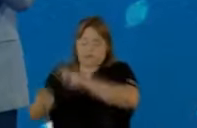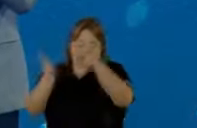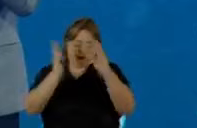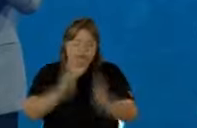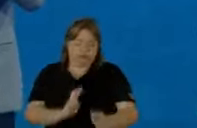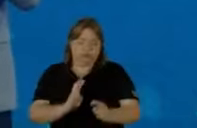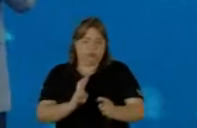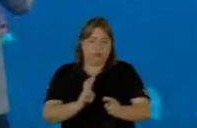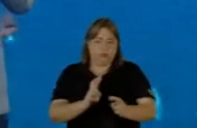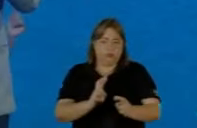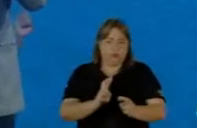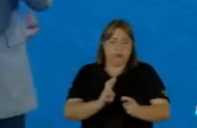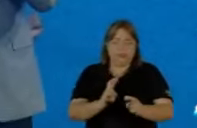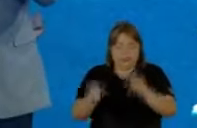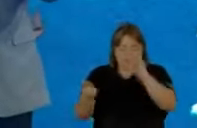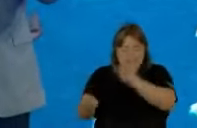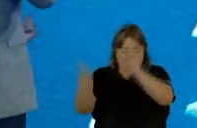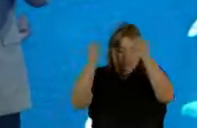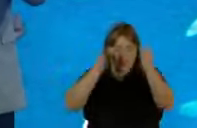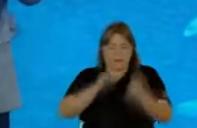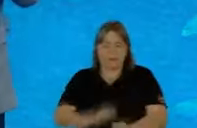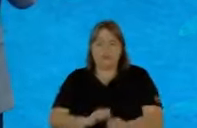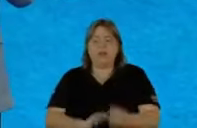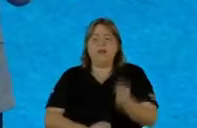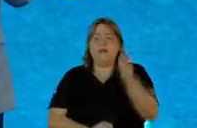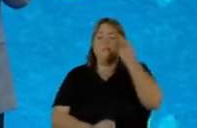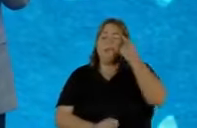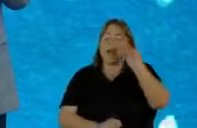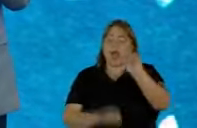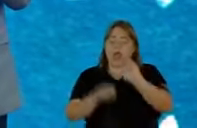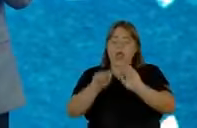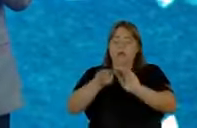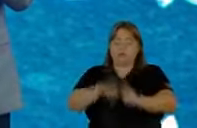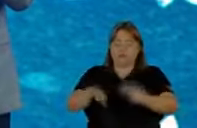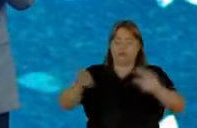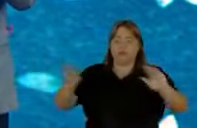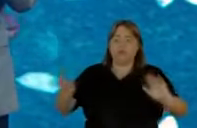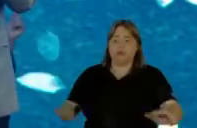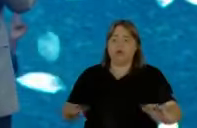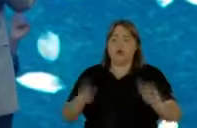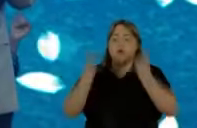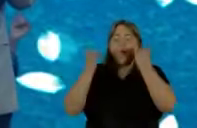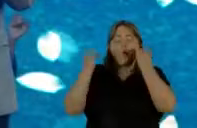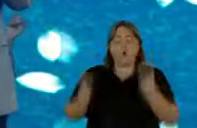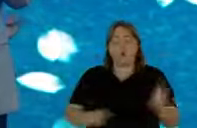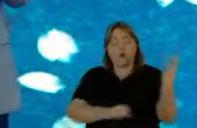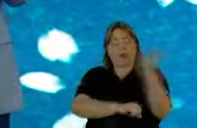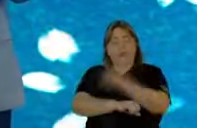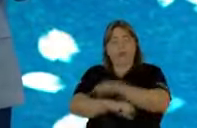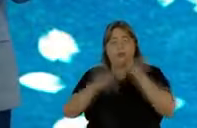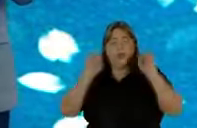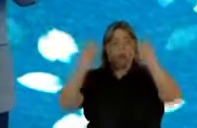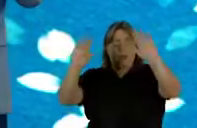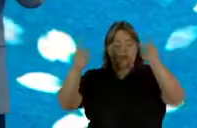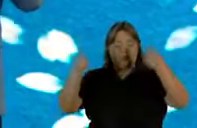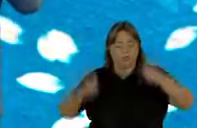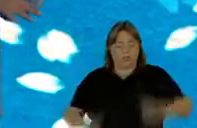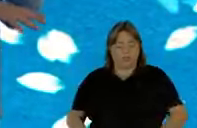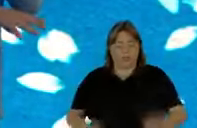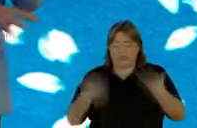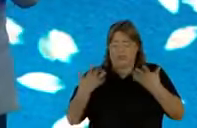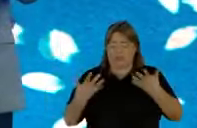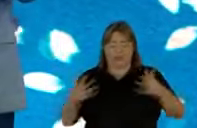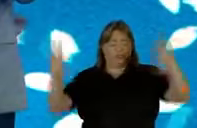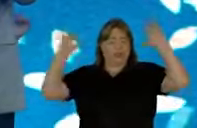envío una palabra de transformación a tus hijos. Envío una palabra que hoy es el día del milagro. Se acabó el